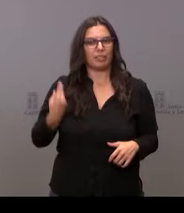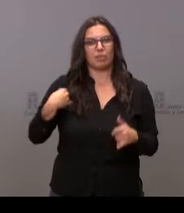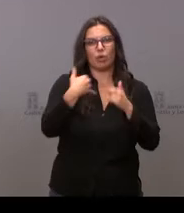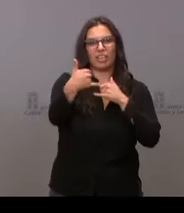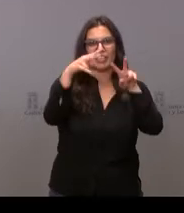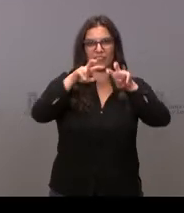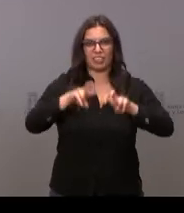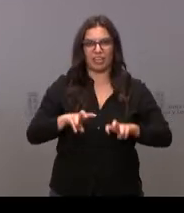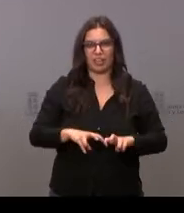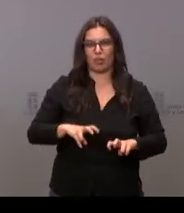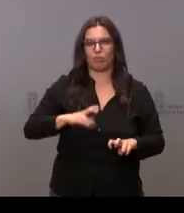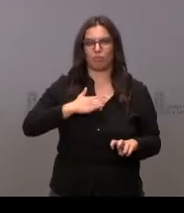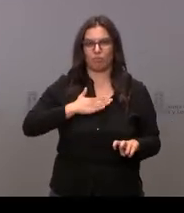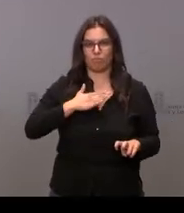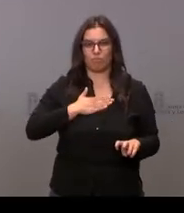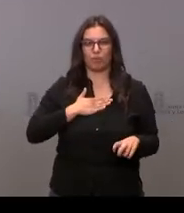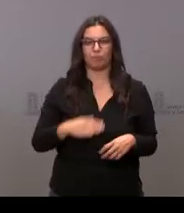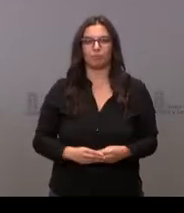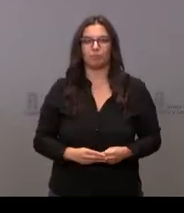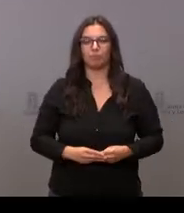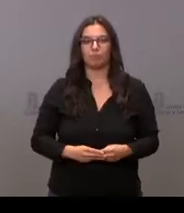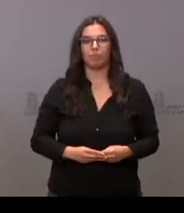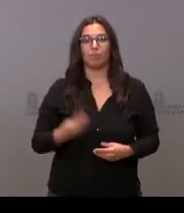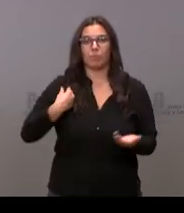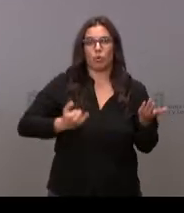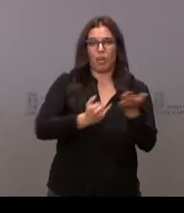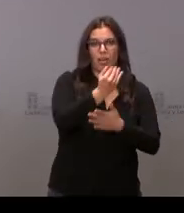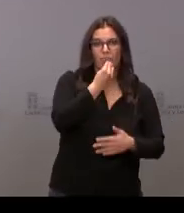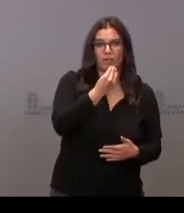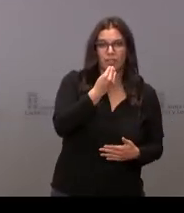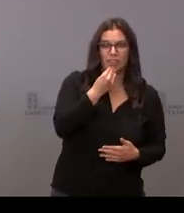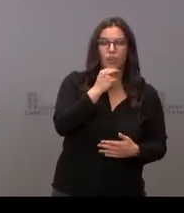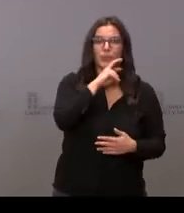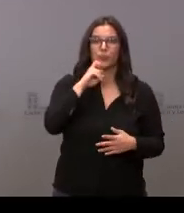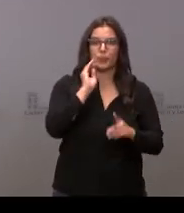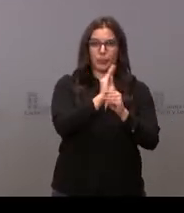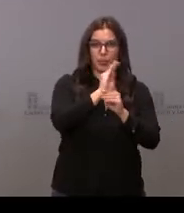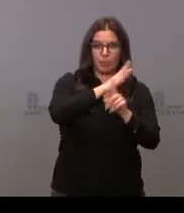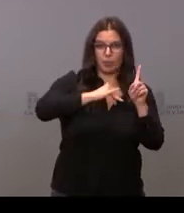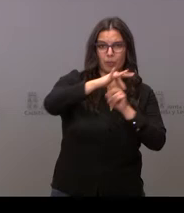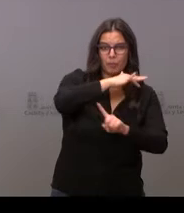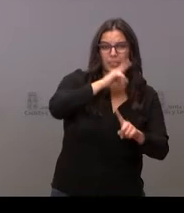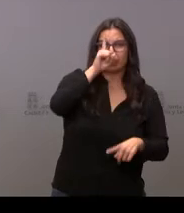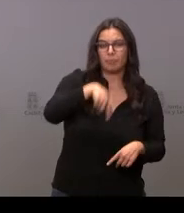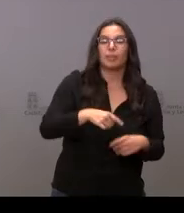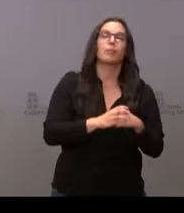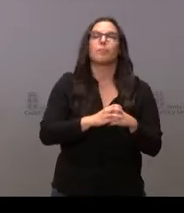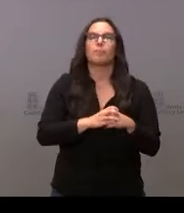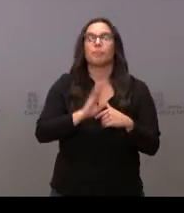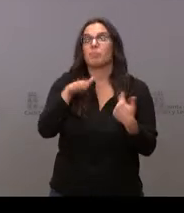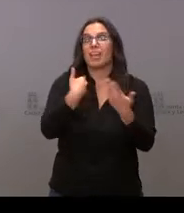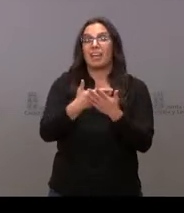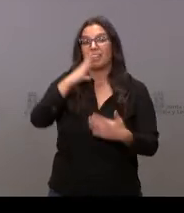investigación fundamentales desde la agroalimentación y la sostenibilidad ambiental hasta la